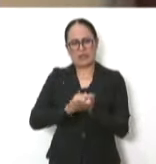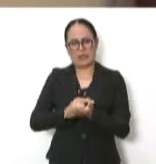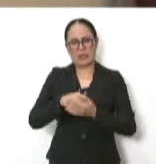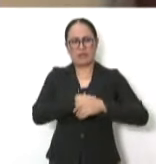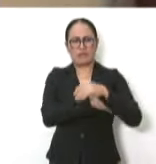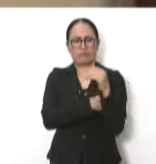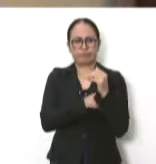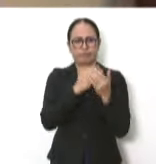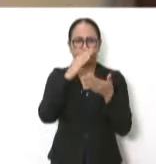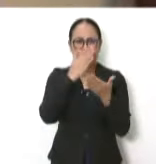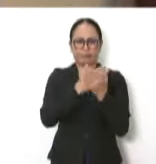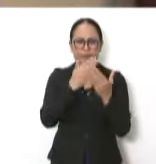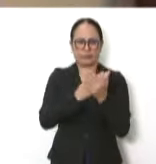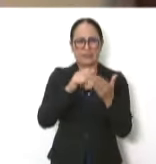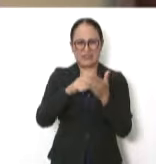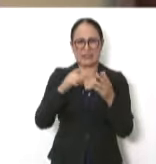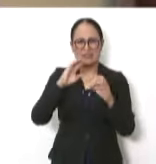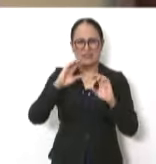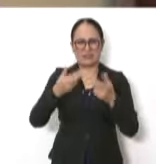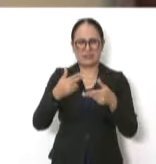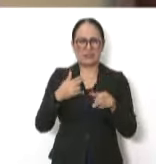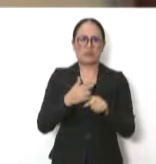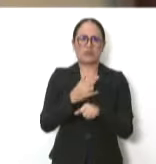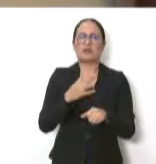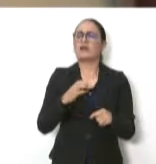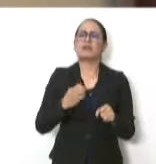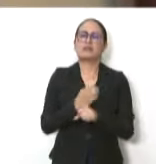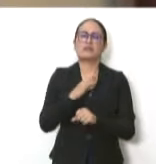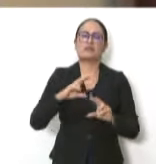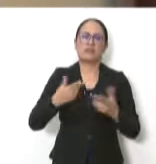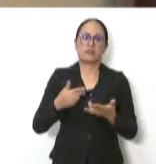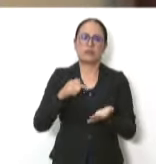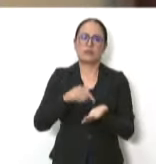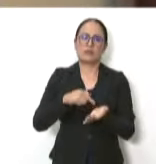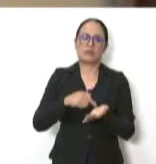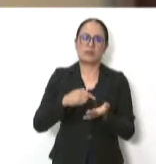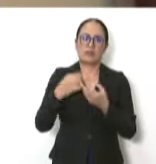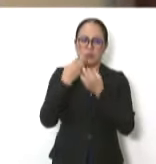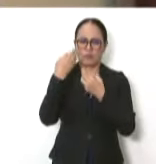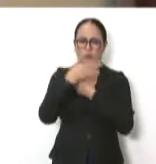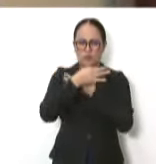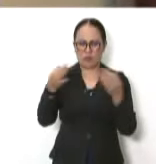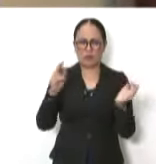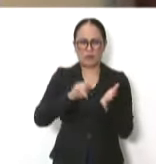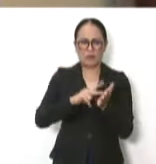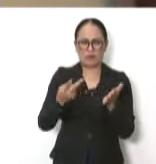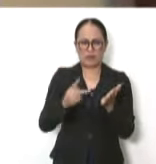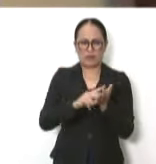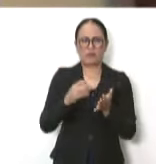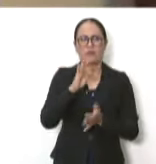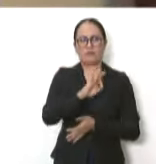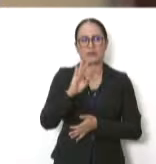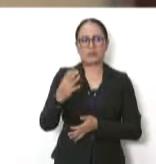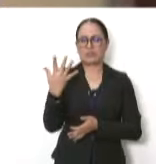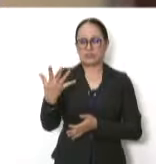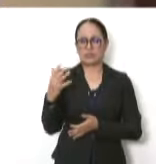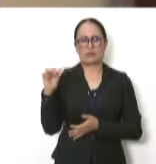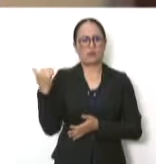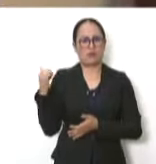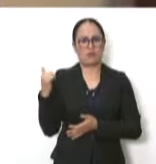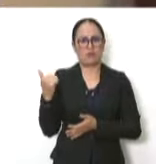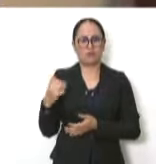el periódico oficial del Estado de Chiapas el pasado 5 de agosto. Muchas